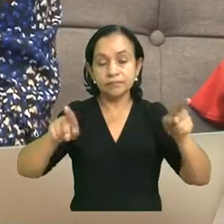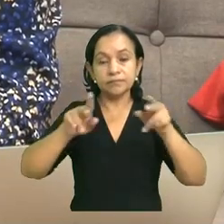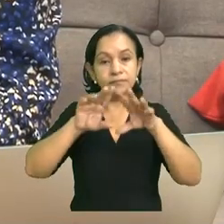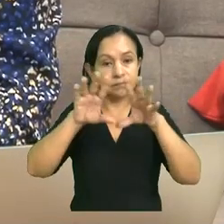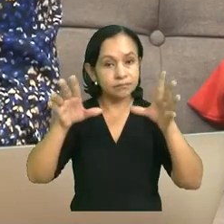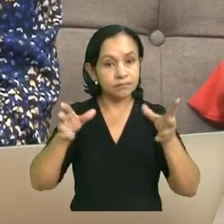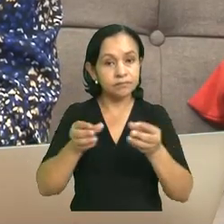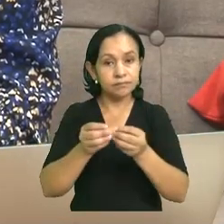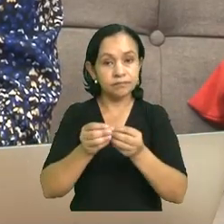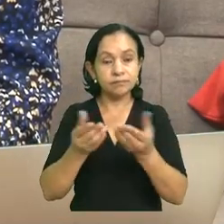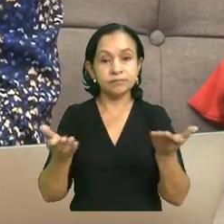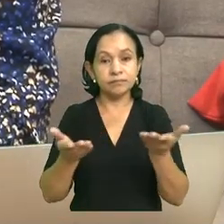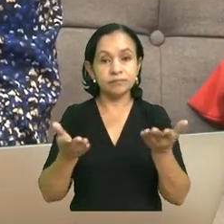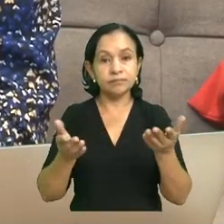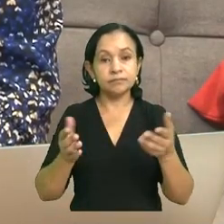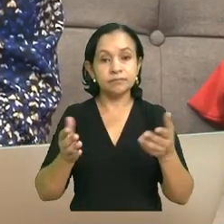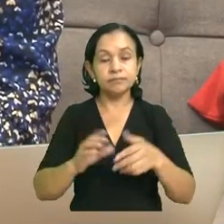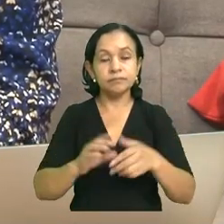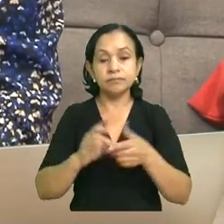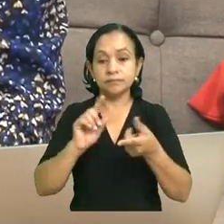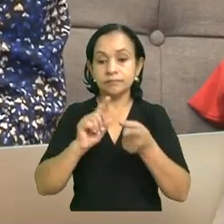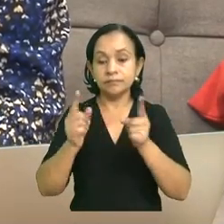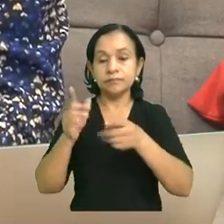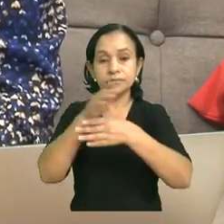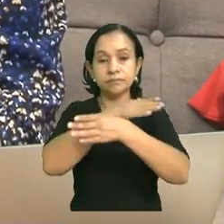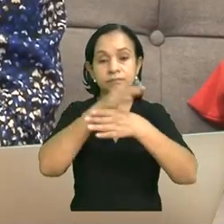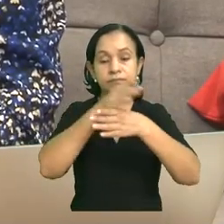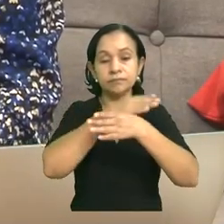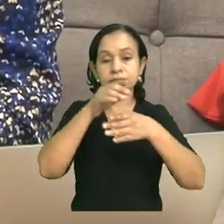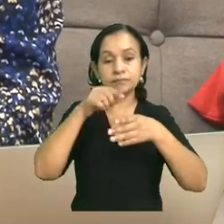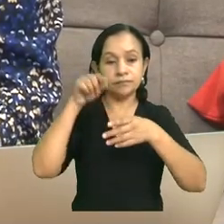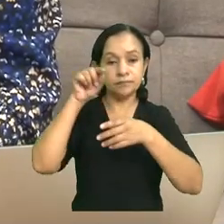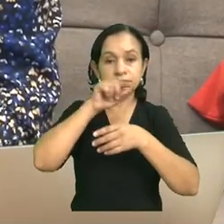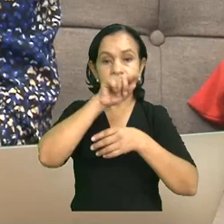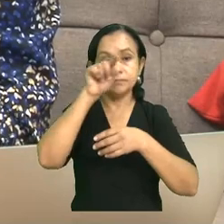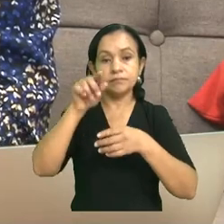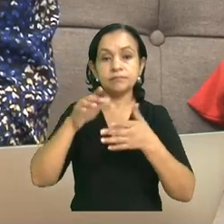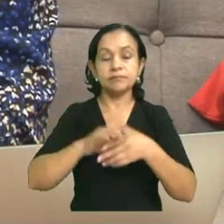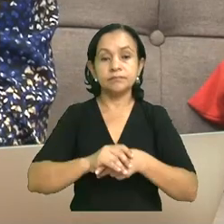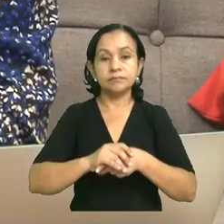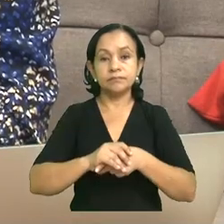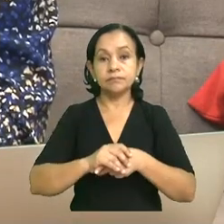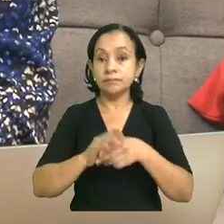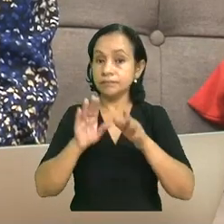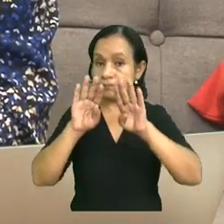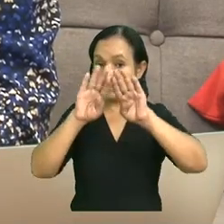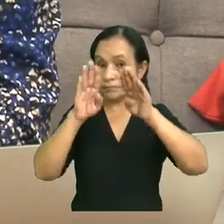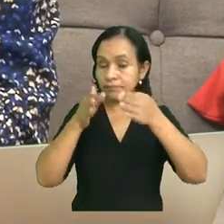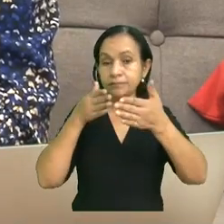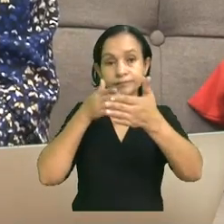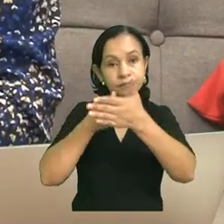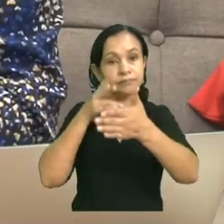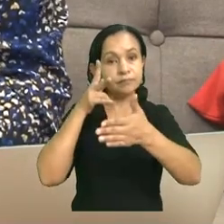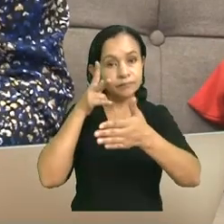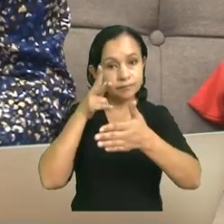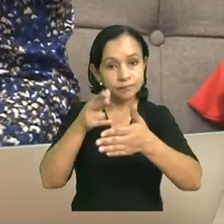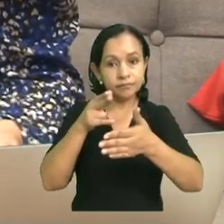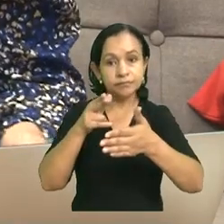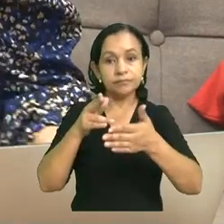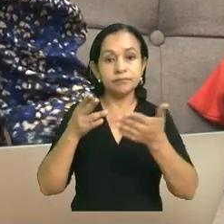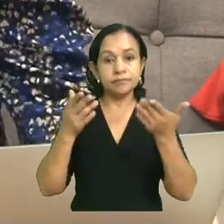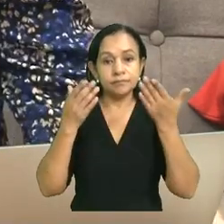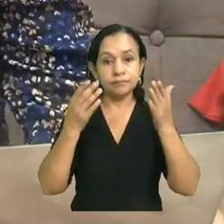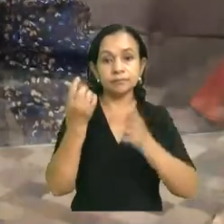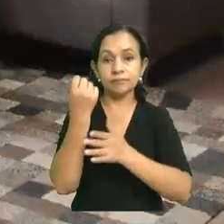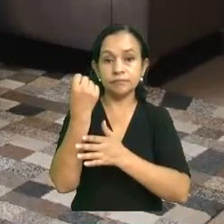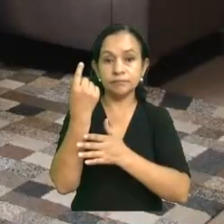que trastoca diferentes factores. Compañera, tenemos que hacer una pausa muy breve, sé que todavía nos